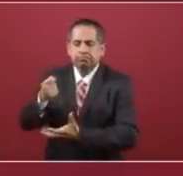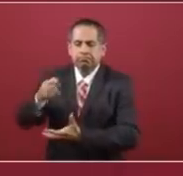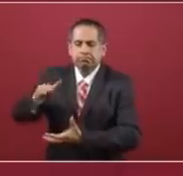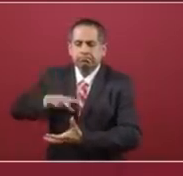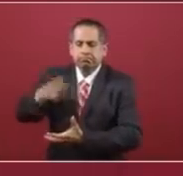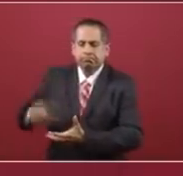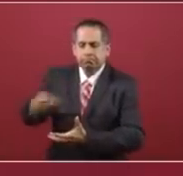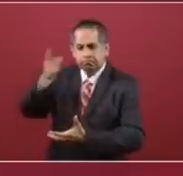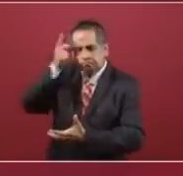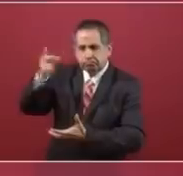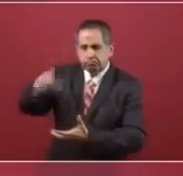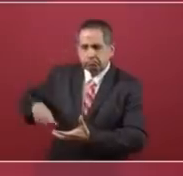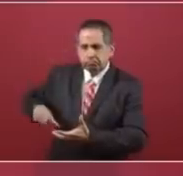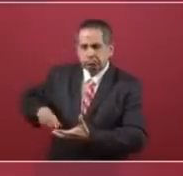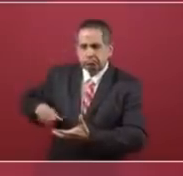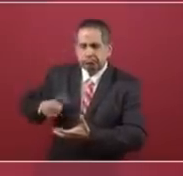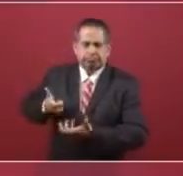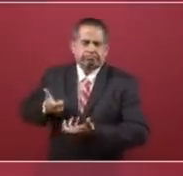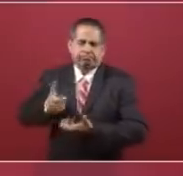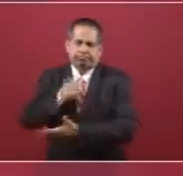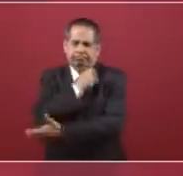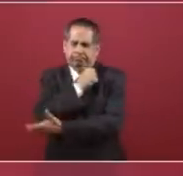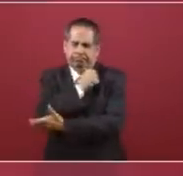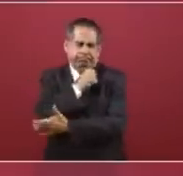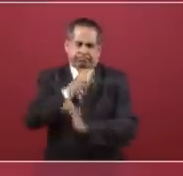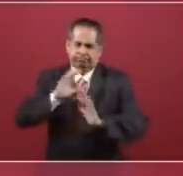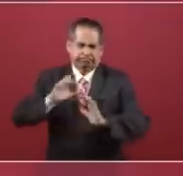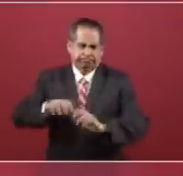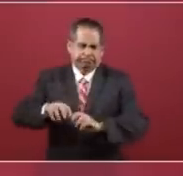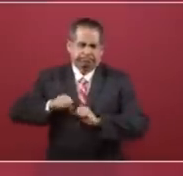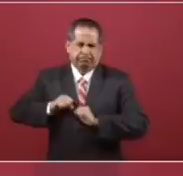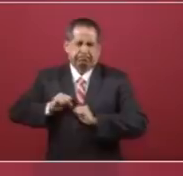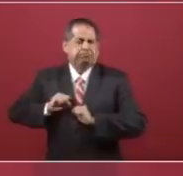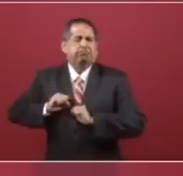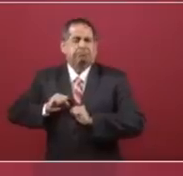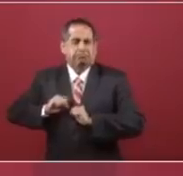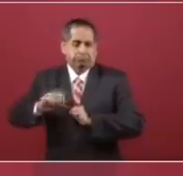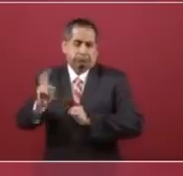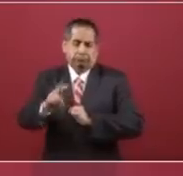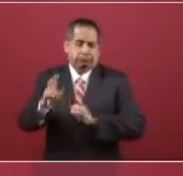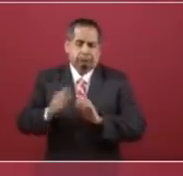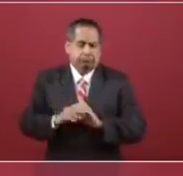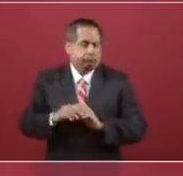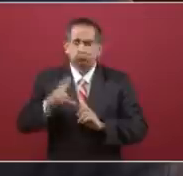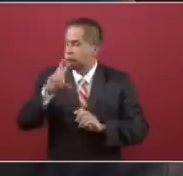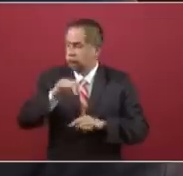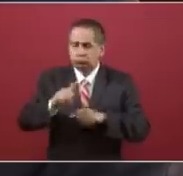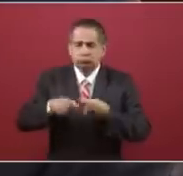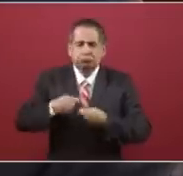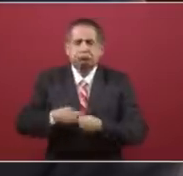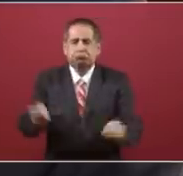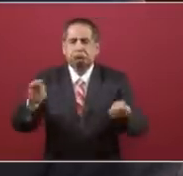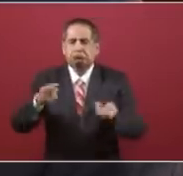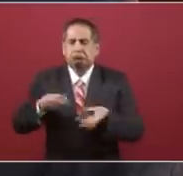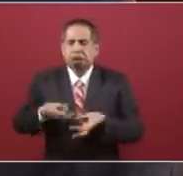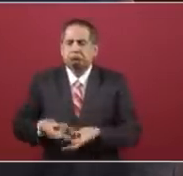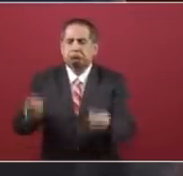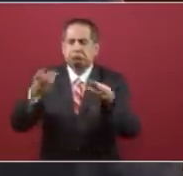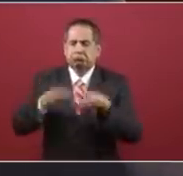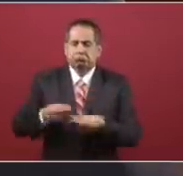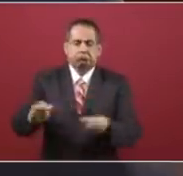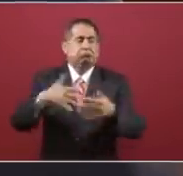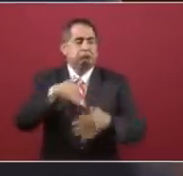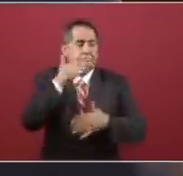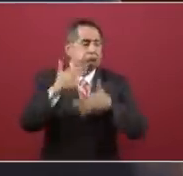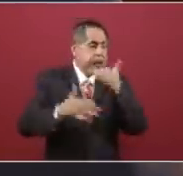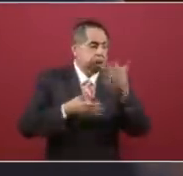público. O sea, eh la verdad. No vamos a permitir la corrupción. No